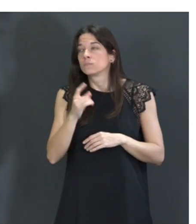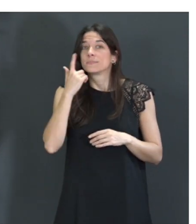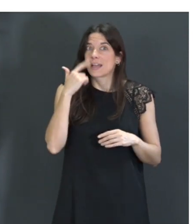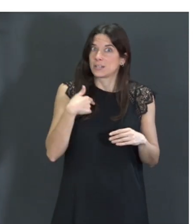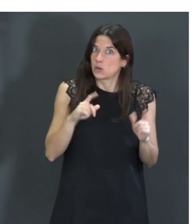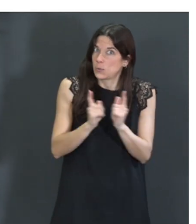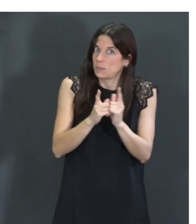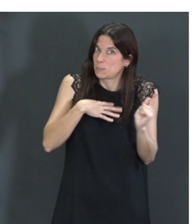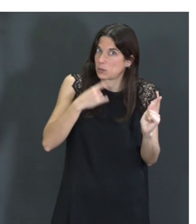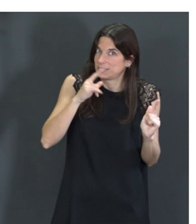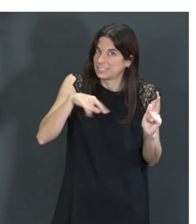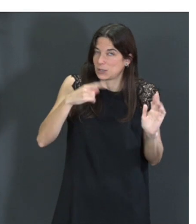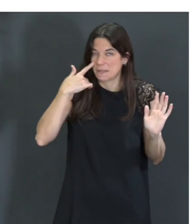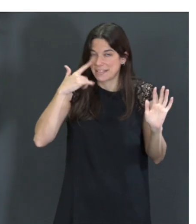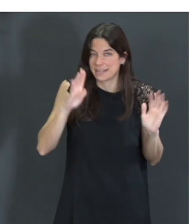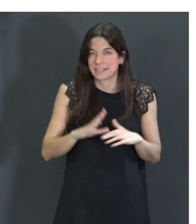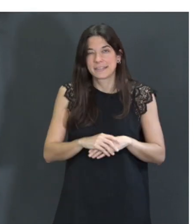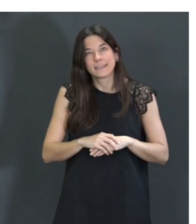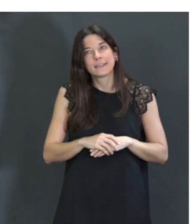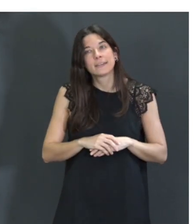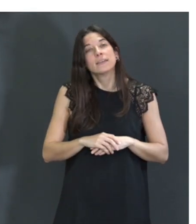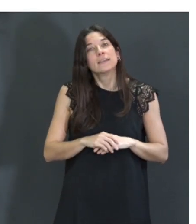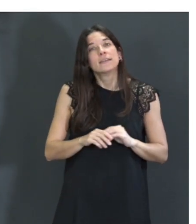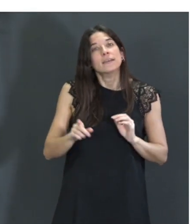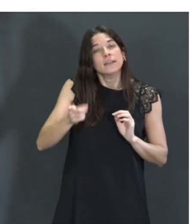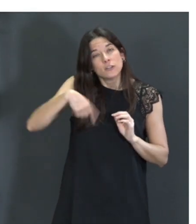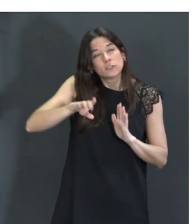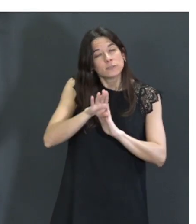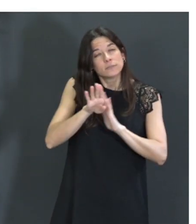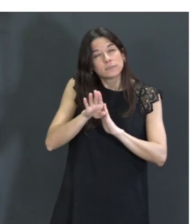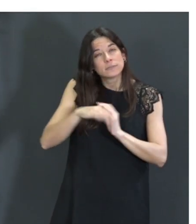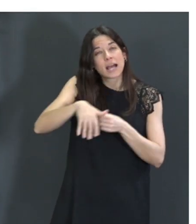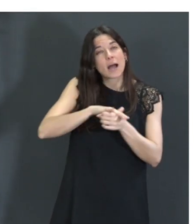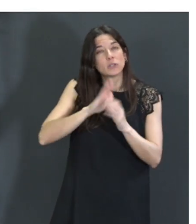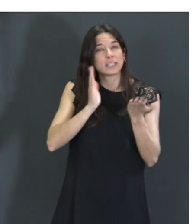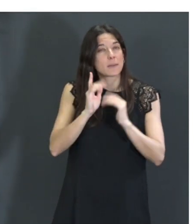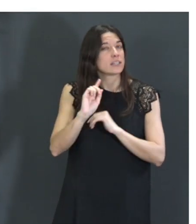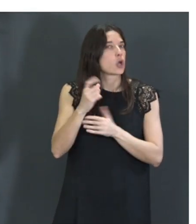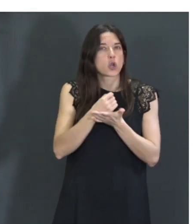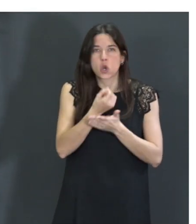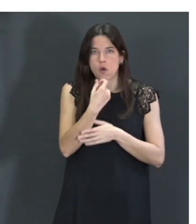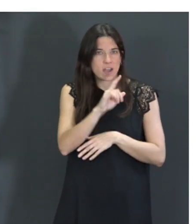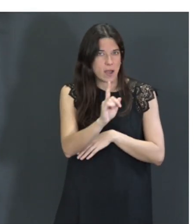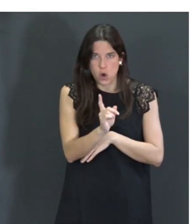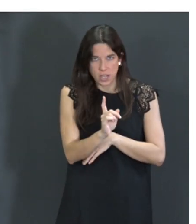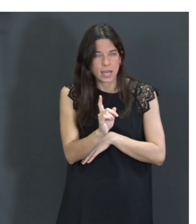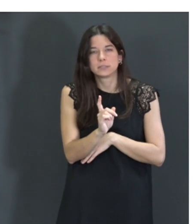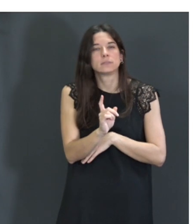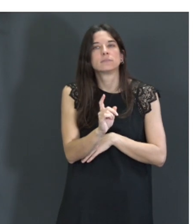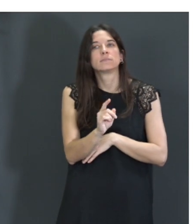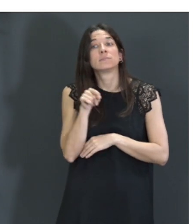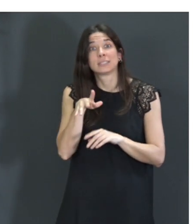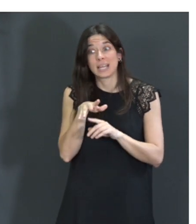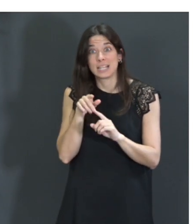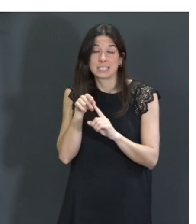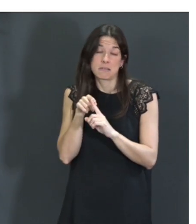puedo ser breve. Nosotros vamos a seguir trabajando en el ámbito de terapias no farmacológicas y en ese sentido, como decía